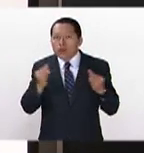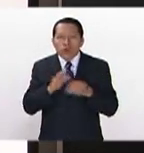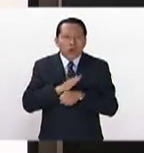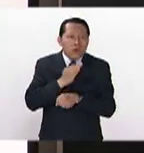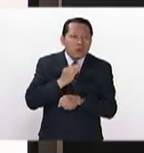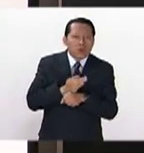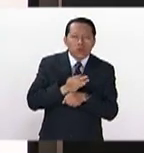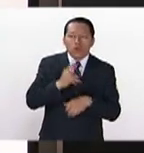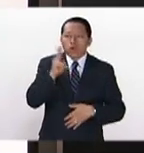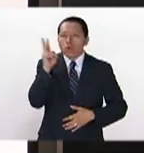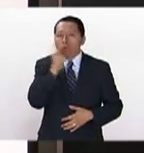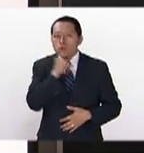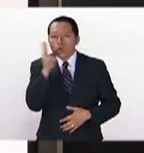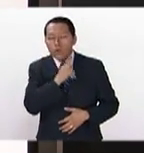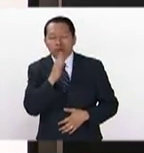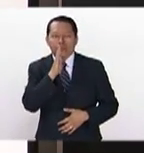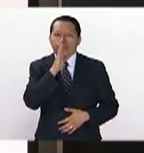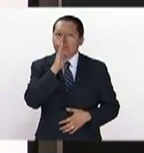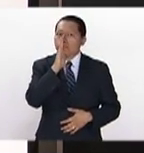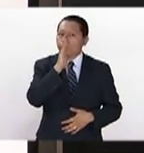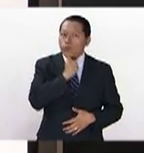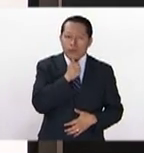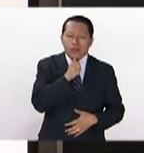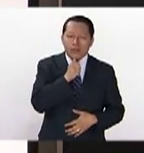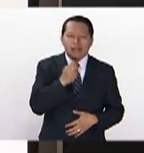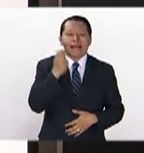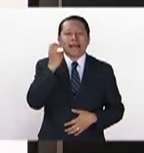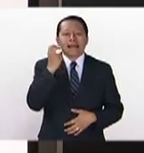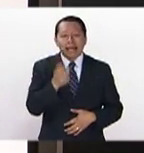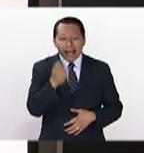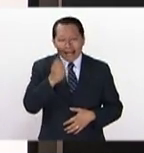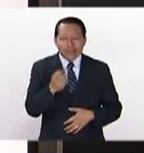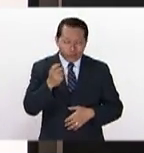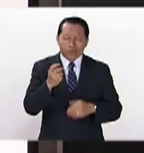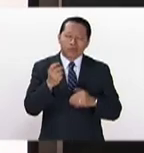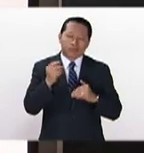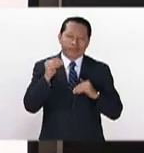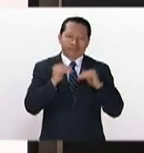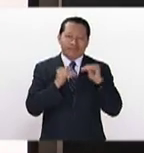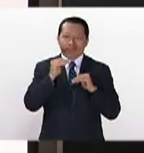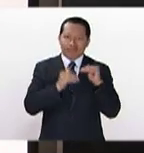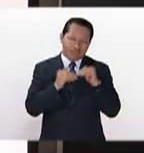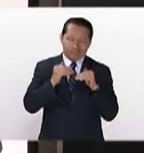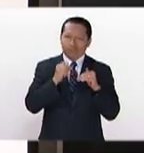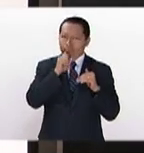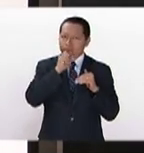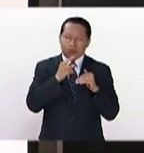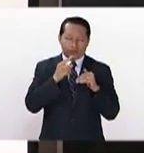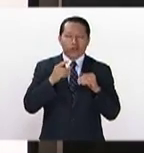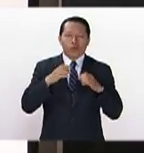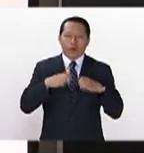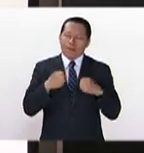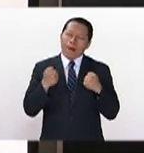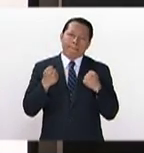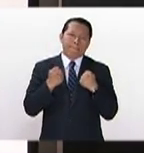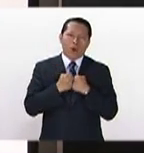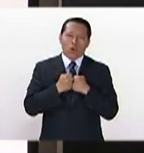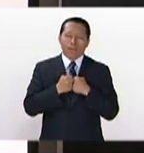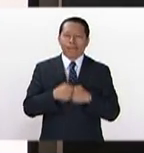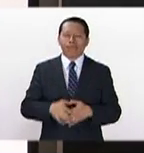respirar adecuadamente, y eso produce la descompensación, el choque por calor o el golpe de calor.